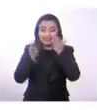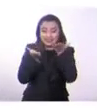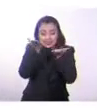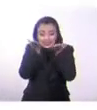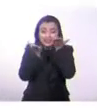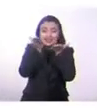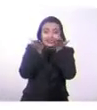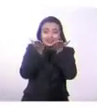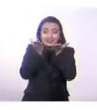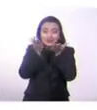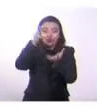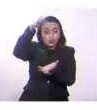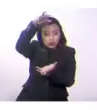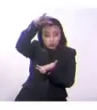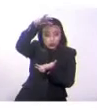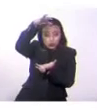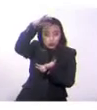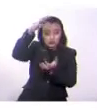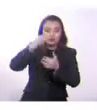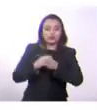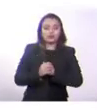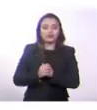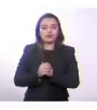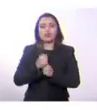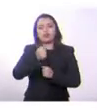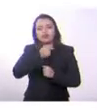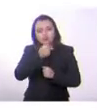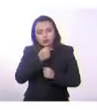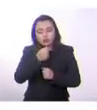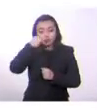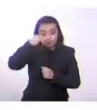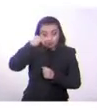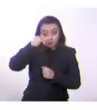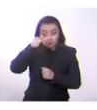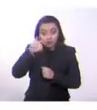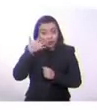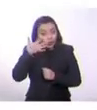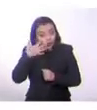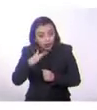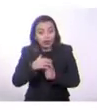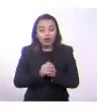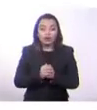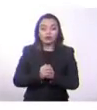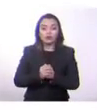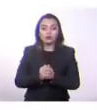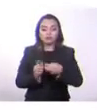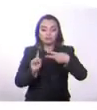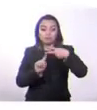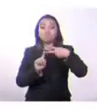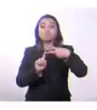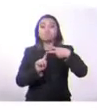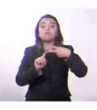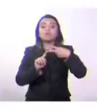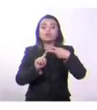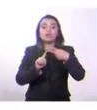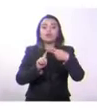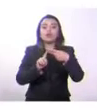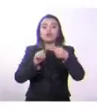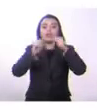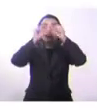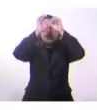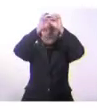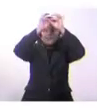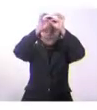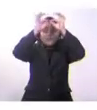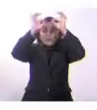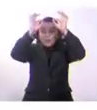inductiva, porque el autor inicia dando la información más relevante y luego la amplía. Los ejemplos anteriores